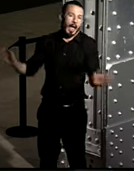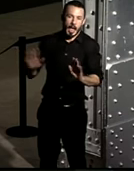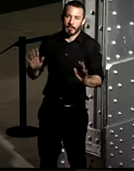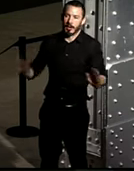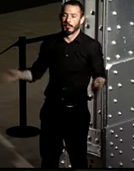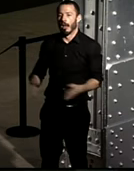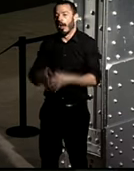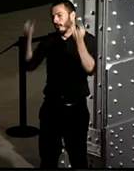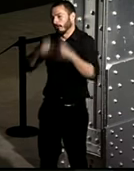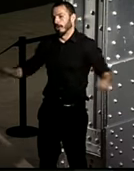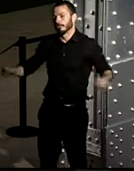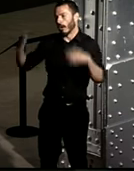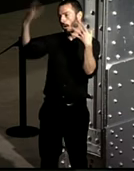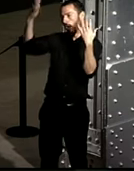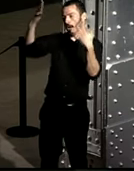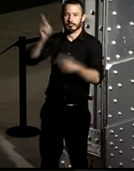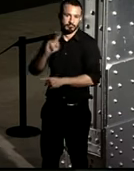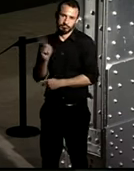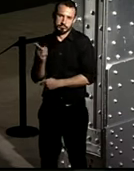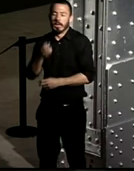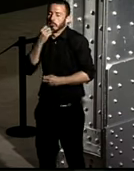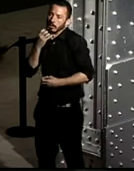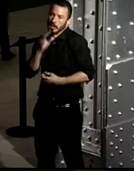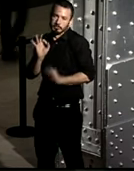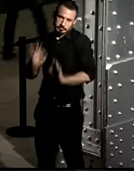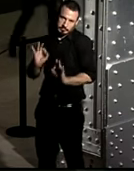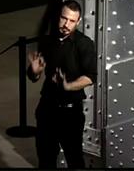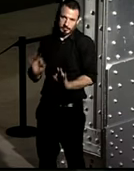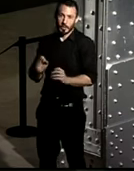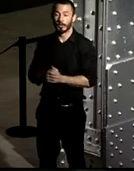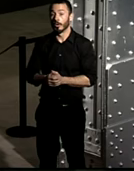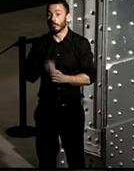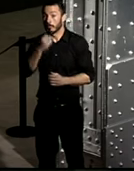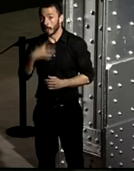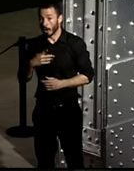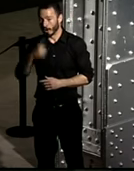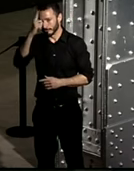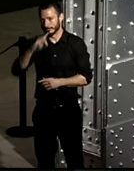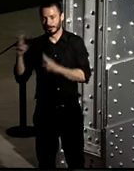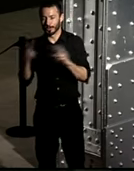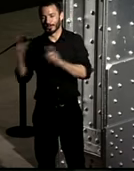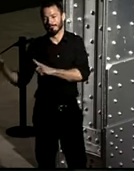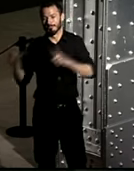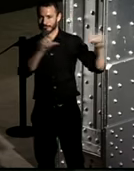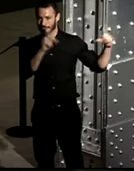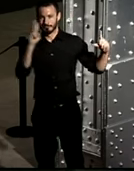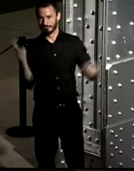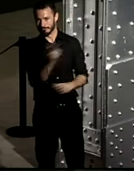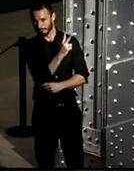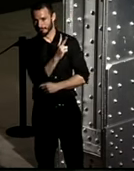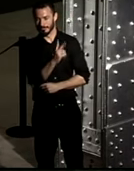bien. No vamos a... Yo creo que lo mejor que podemos hacer es proyectar esas imágenes y luego nos decís qué os ha parecido. ¿De